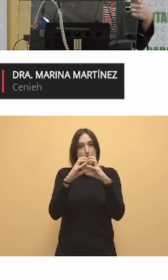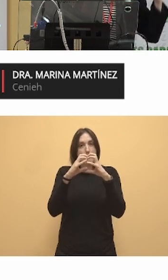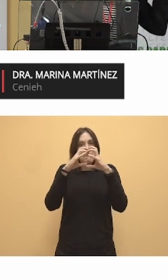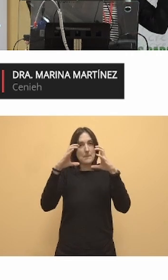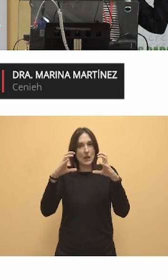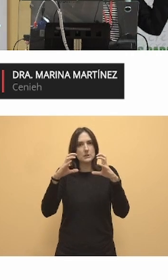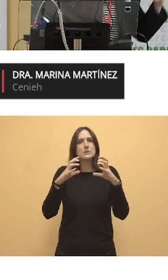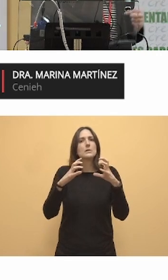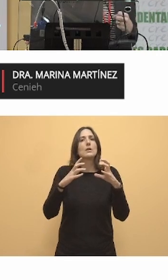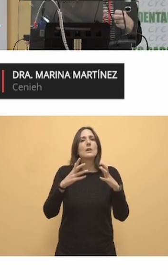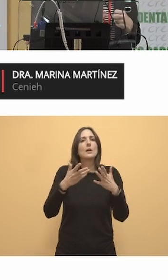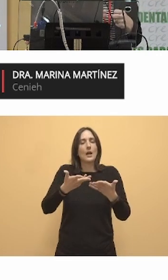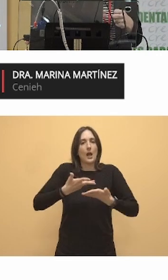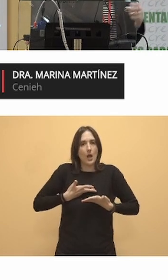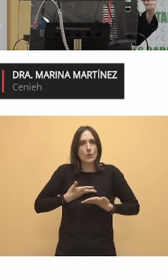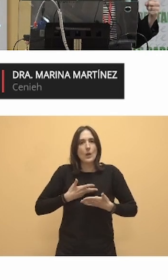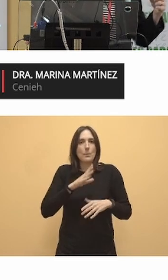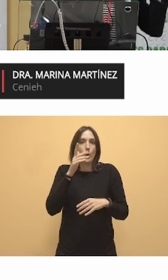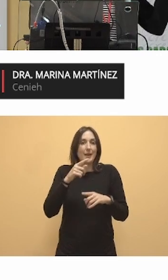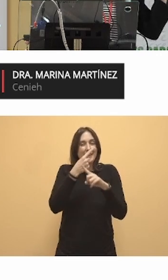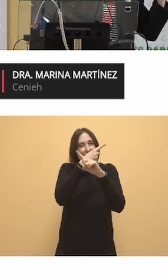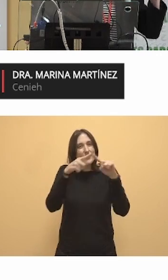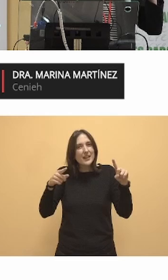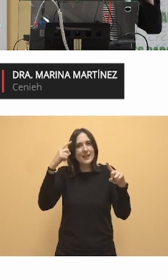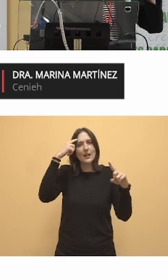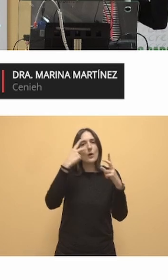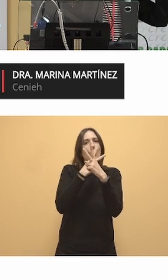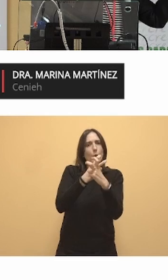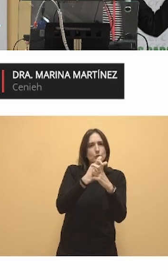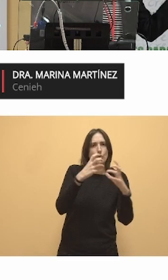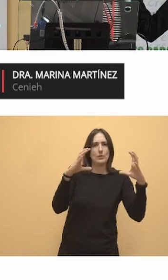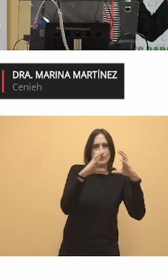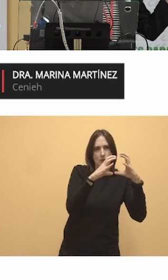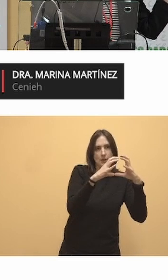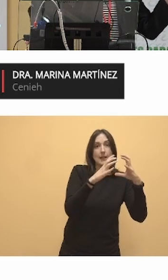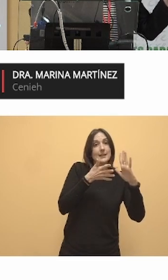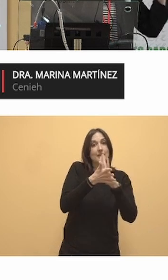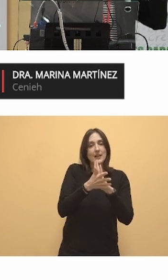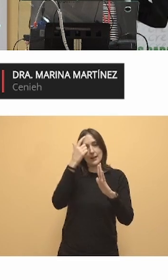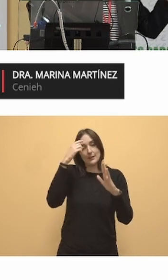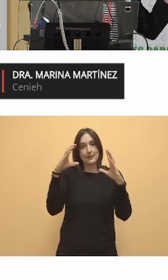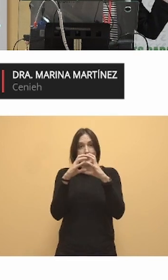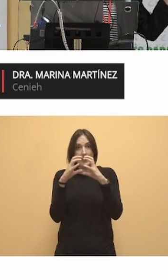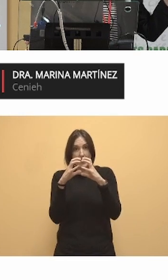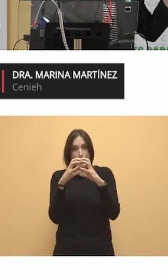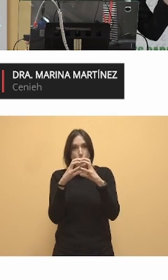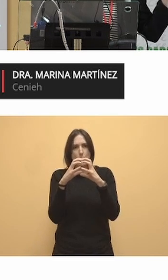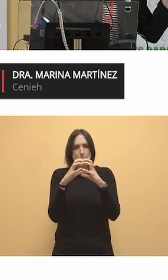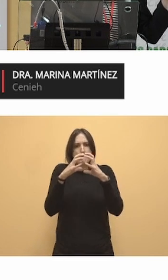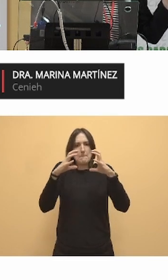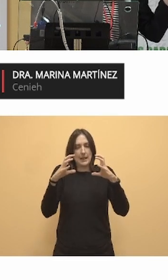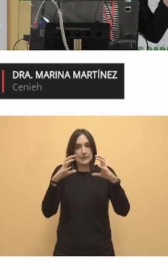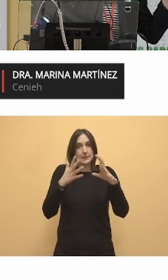en las diferencias de tamaño del cráneo, es decir, se amplió el cerebro, creció el cerebro y